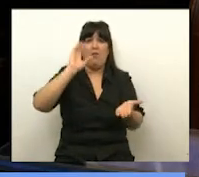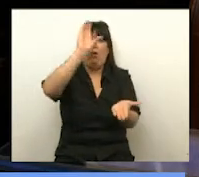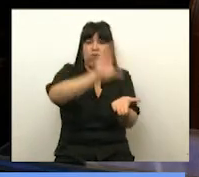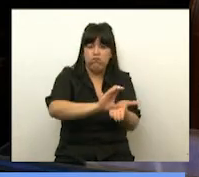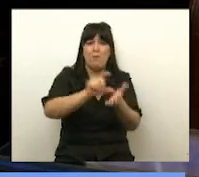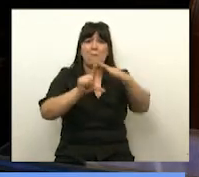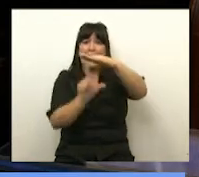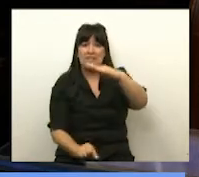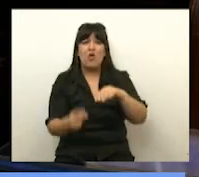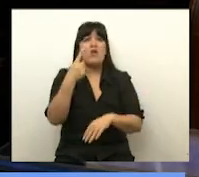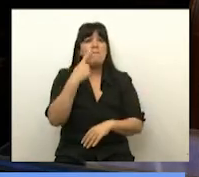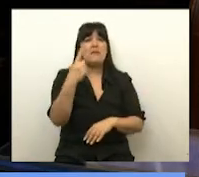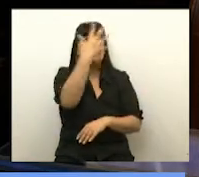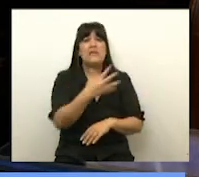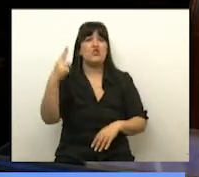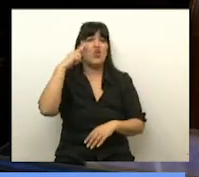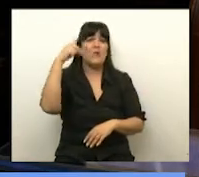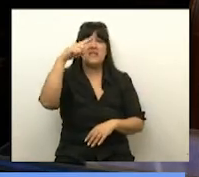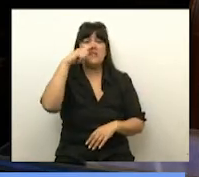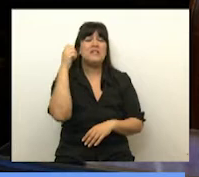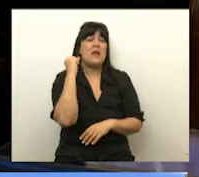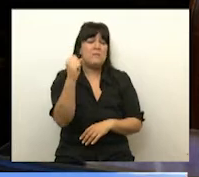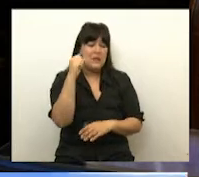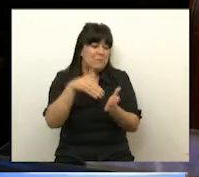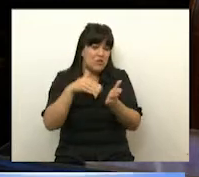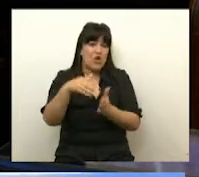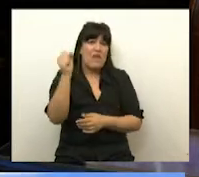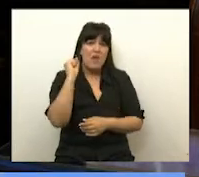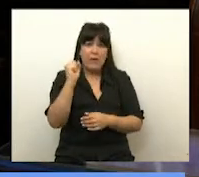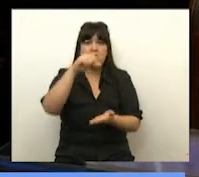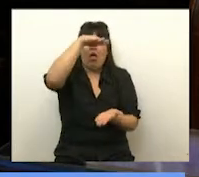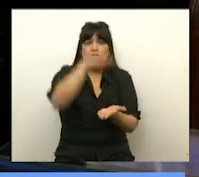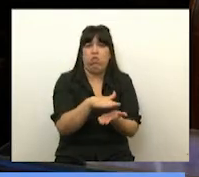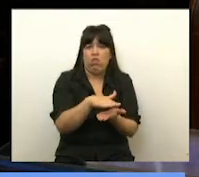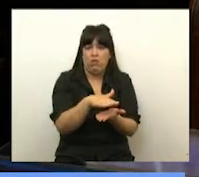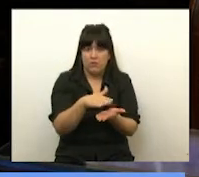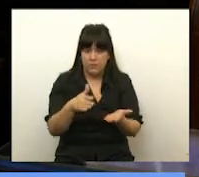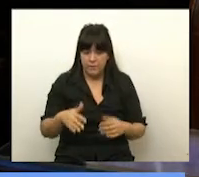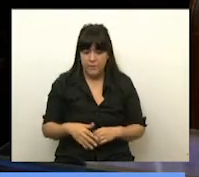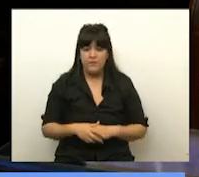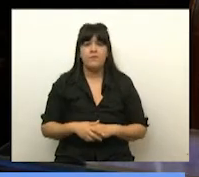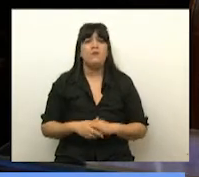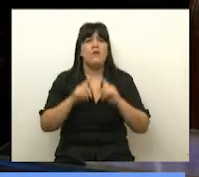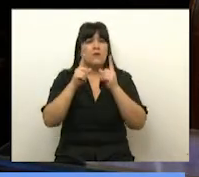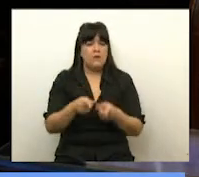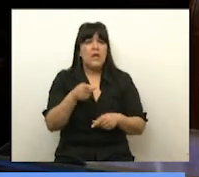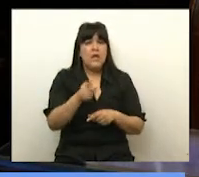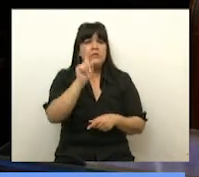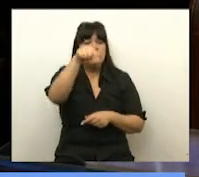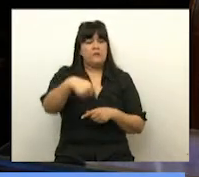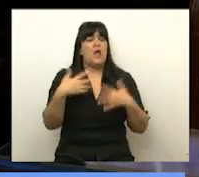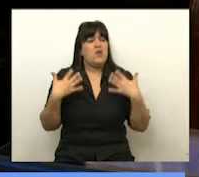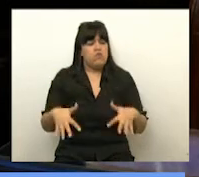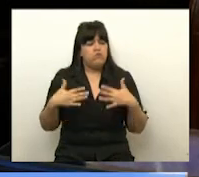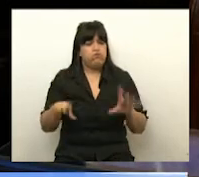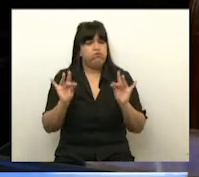Argentina es de 1.597 millones de pesos. 1.597 millones de pesos. El impacto en este